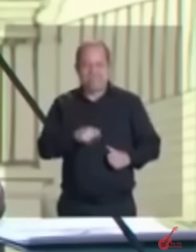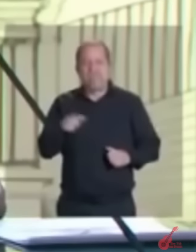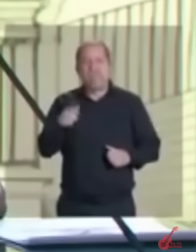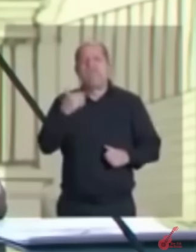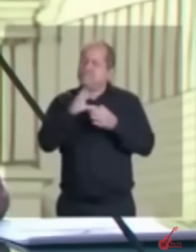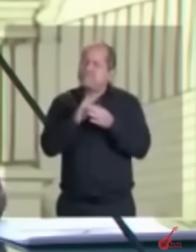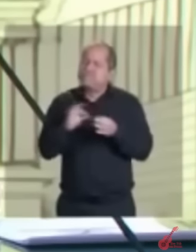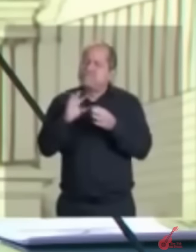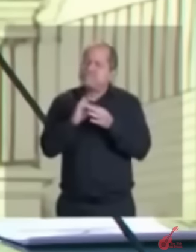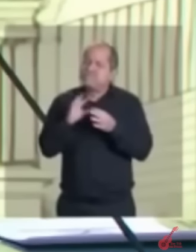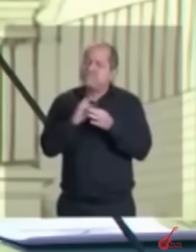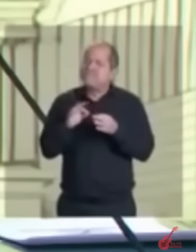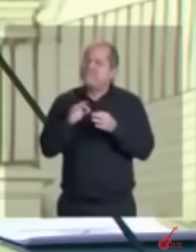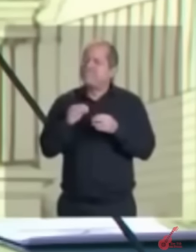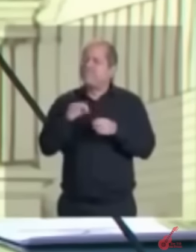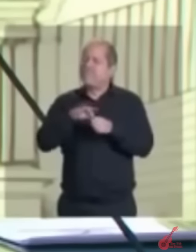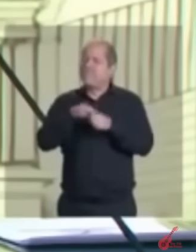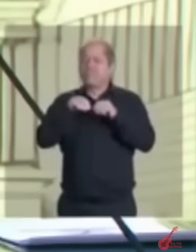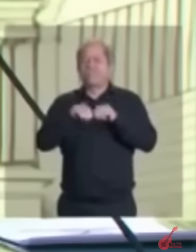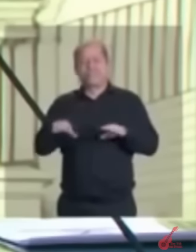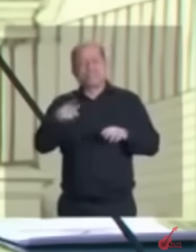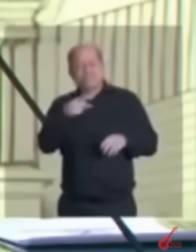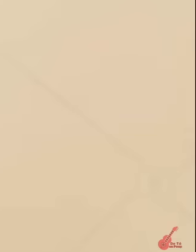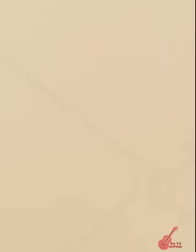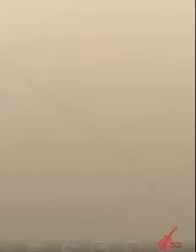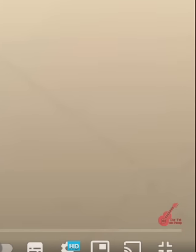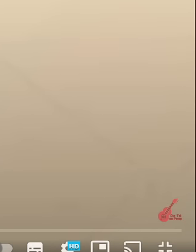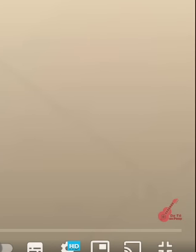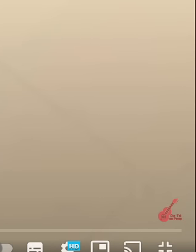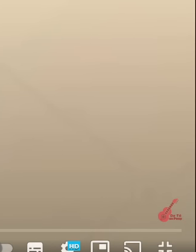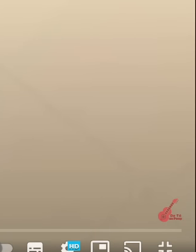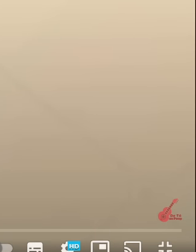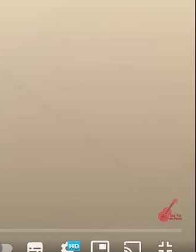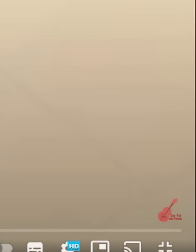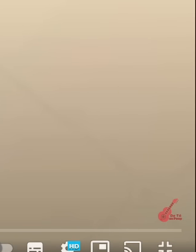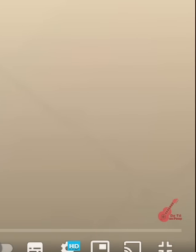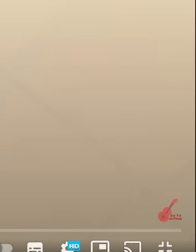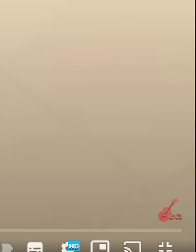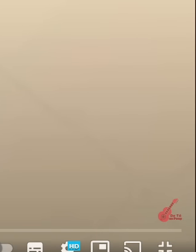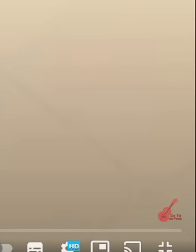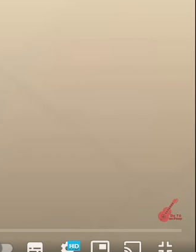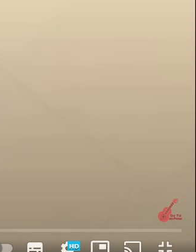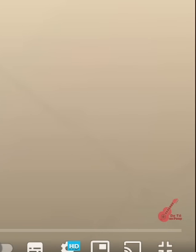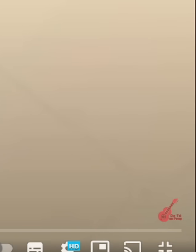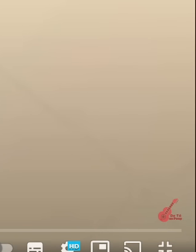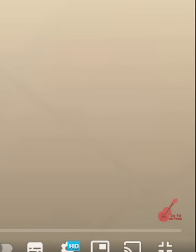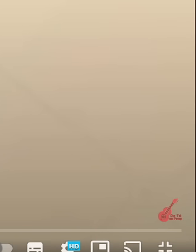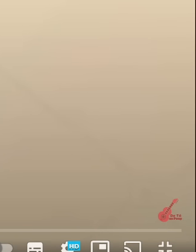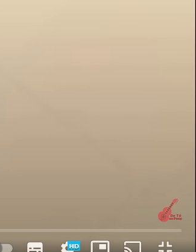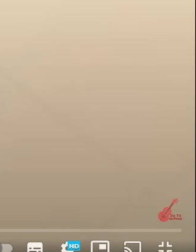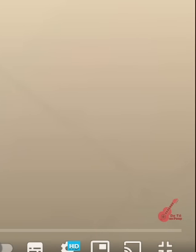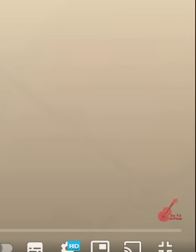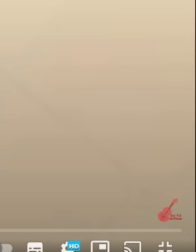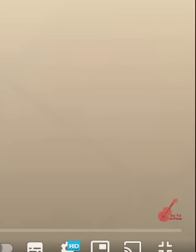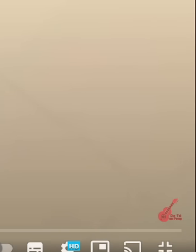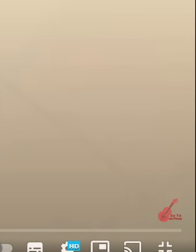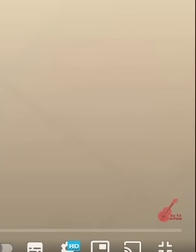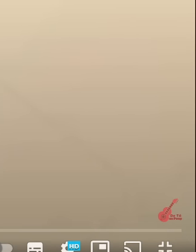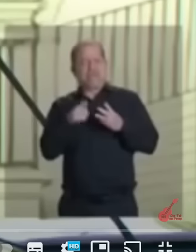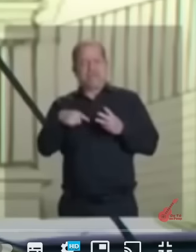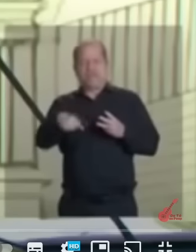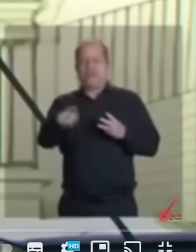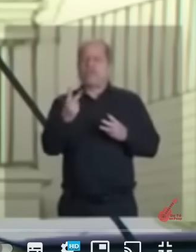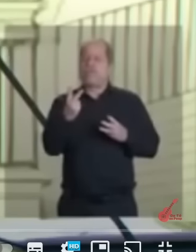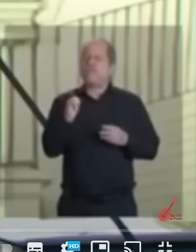la excitación a través de OnlyFans de la candidata Xochitl Gálvez. ¡No! ¡Qué horror! ¡No, sí, güey! ¡Qué horror! ¡Mis ojos, güey!